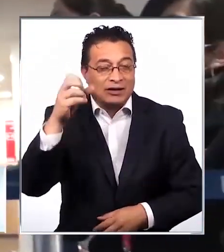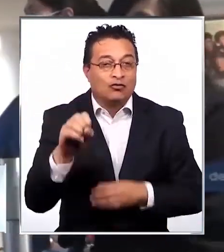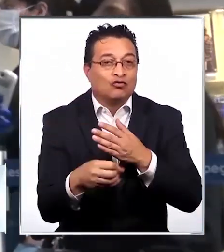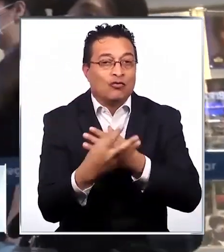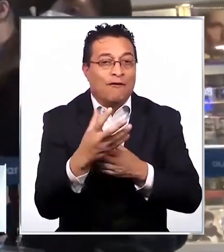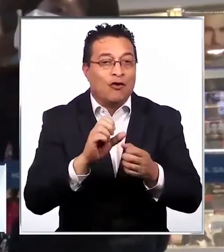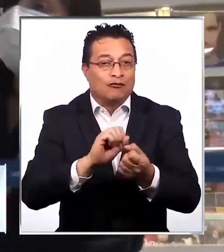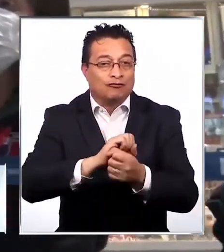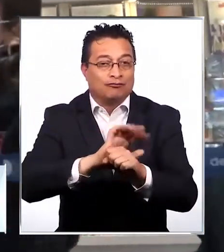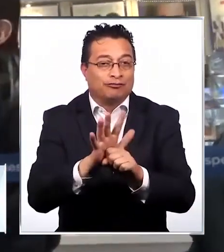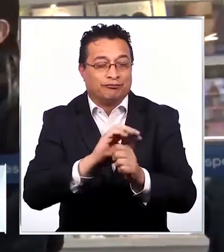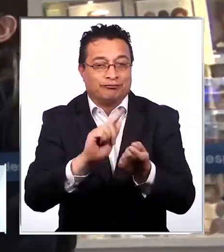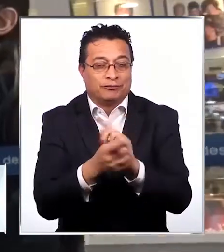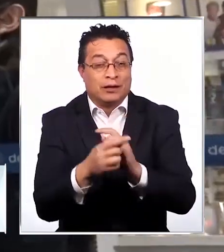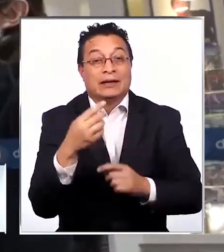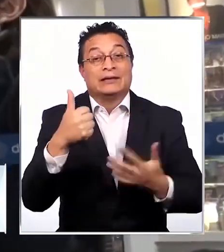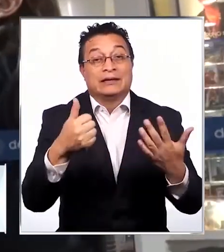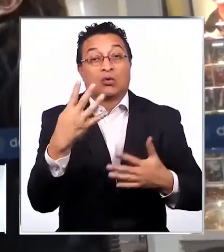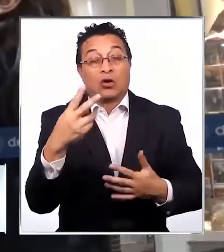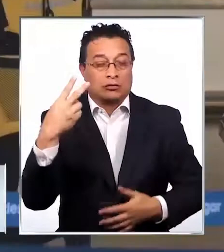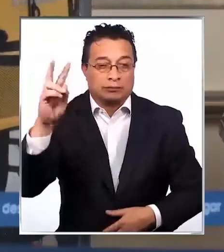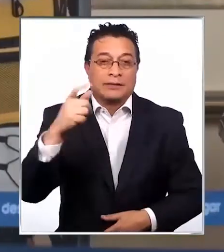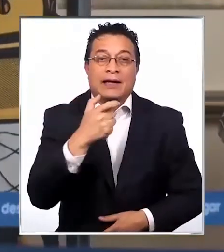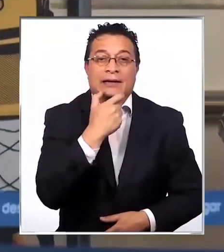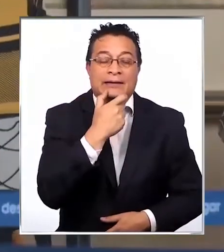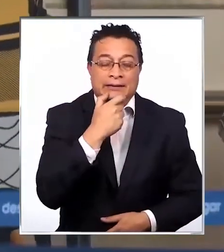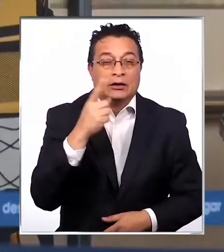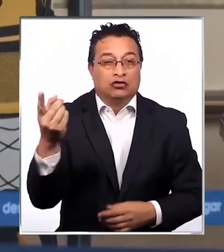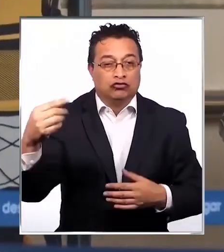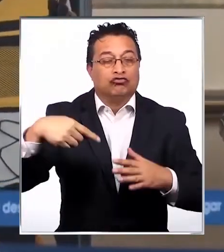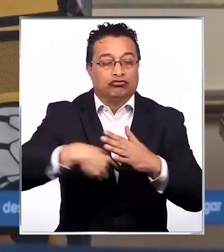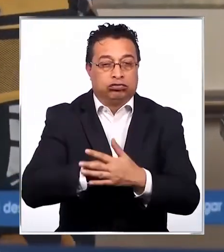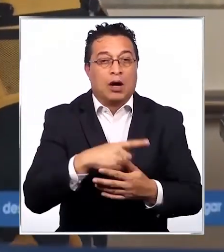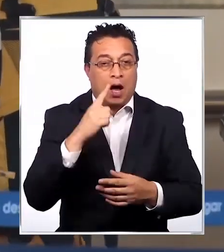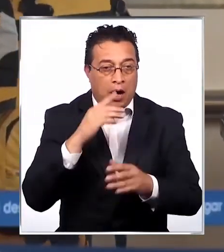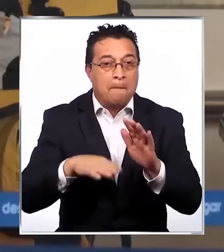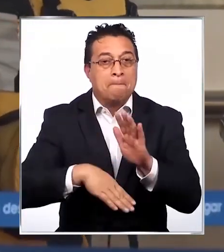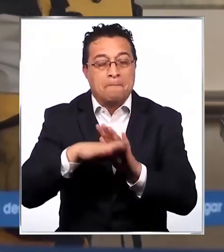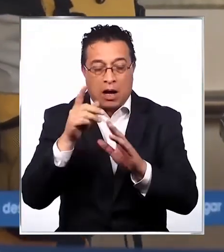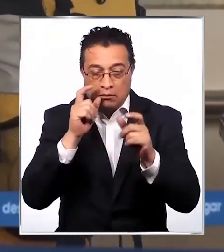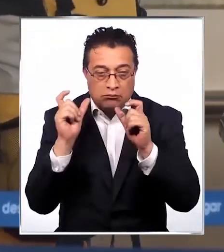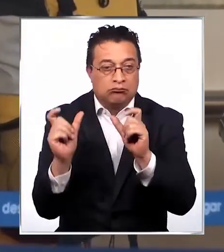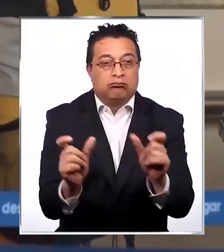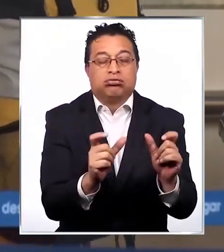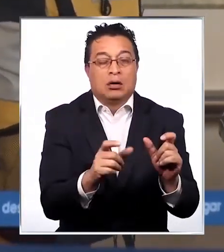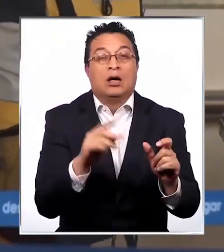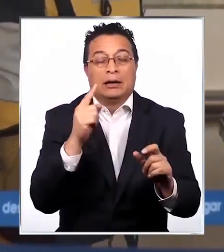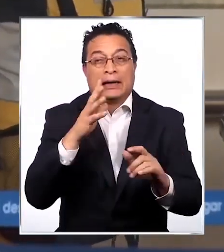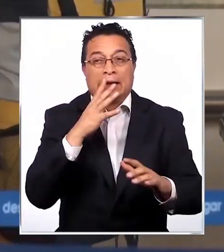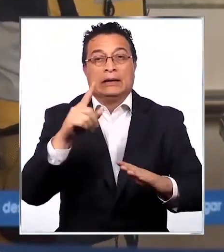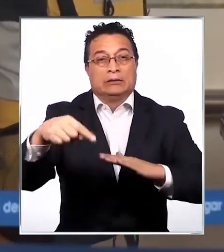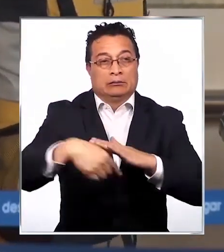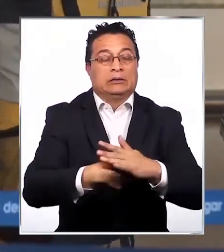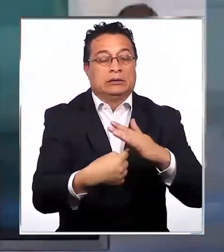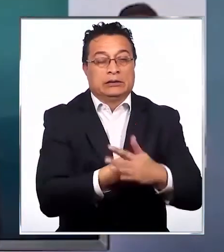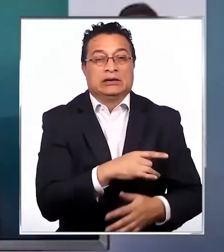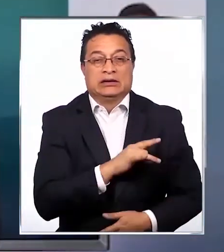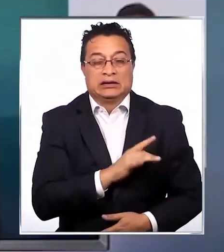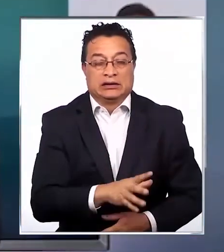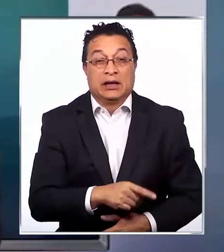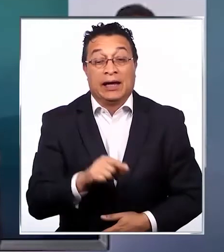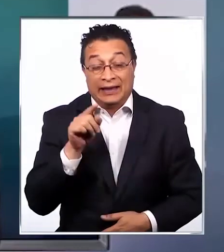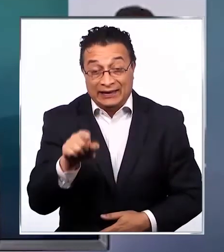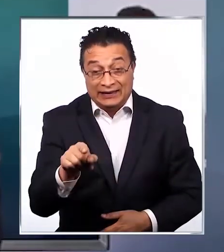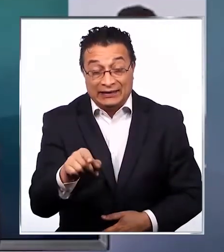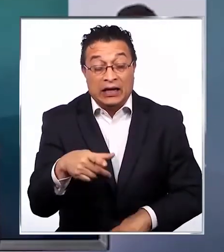y 64 casos con la variante británica, y esto determinó mayores restricciones para quienes quieran ingresar a Chile.